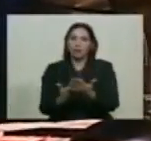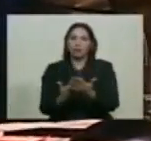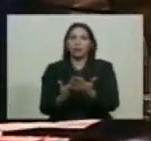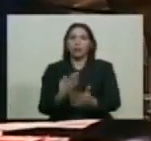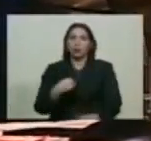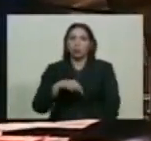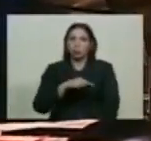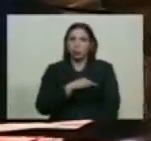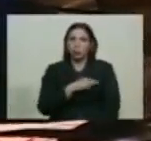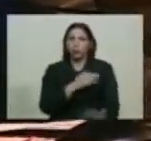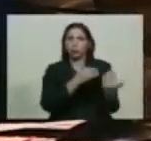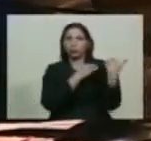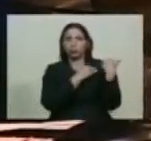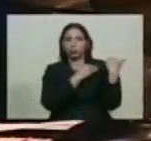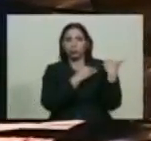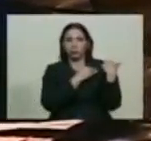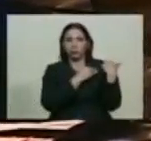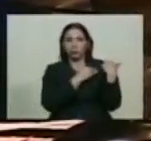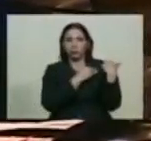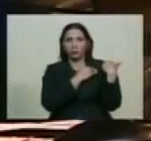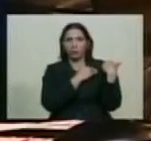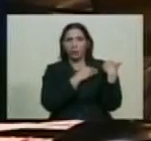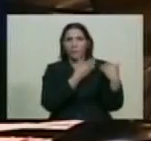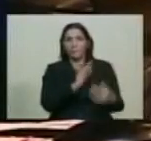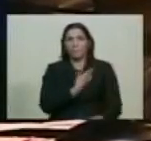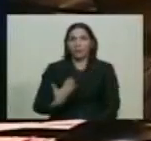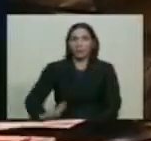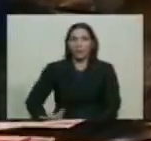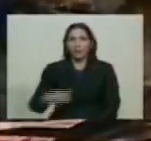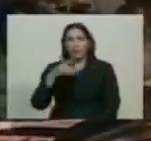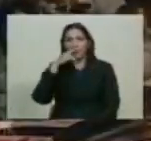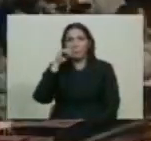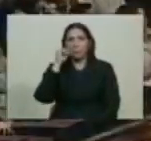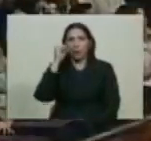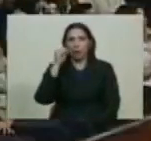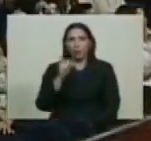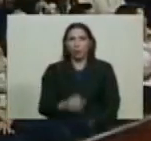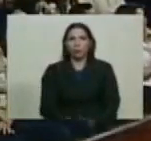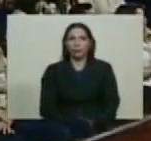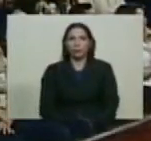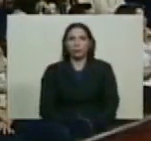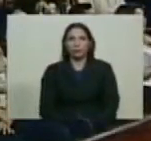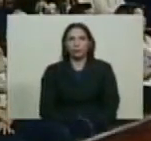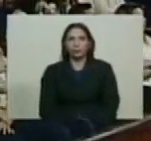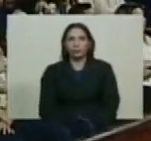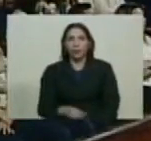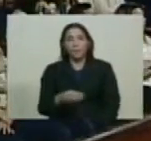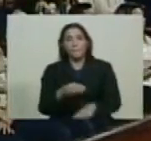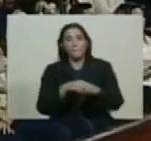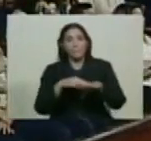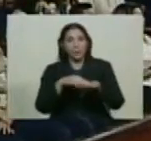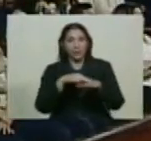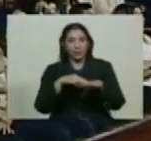en representación del compañero presidente Nicolás Maduro Moro, compañero Ubel Roa, ministro de Educación